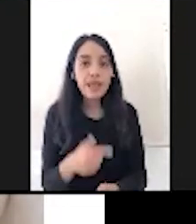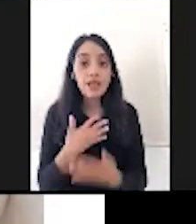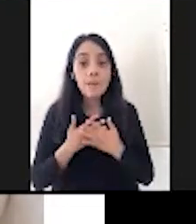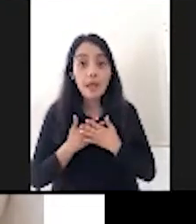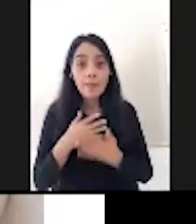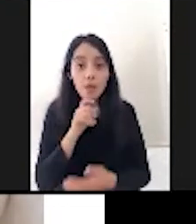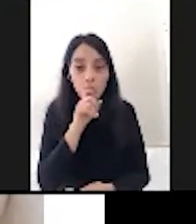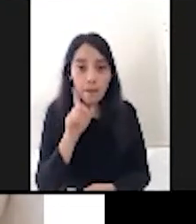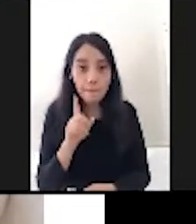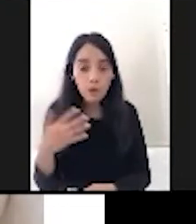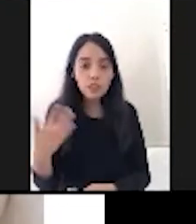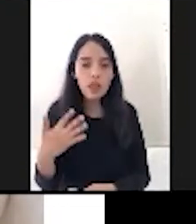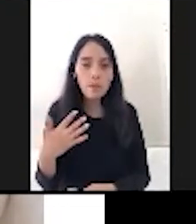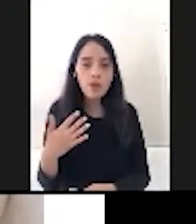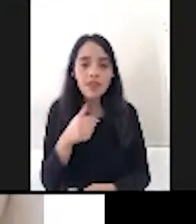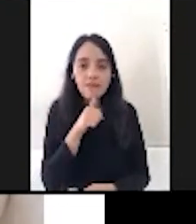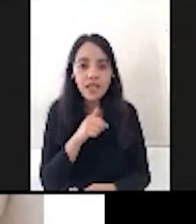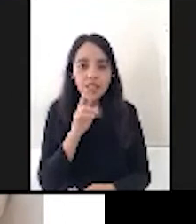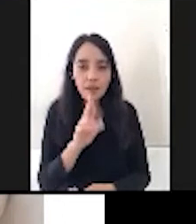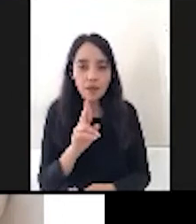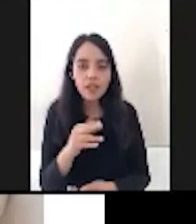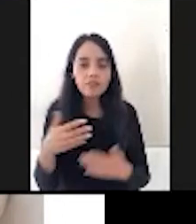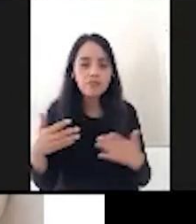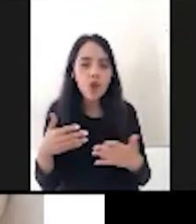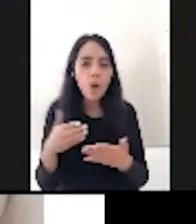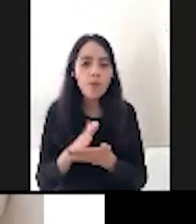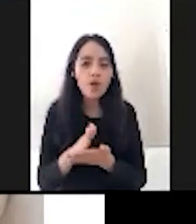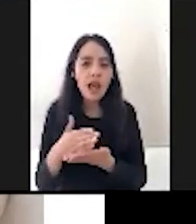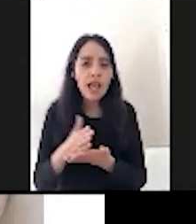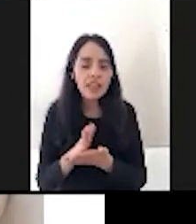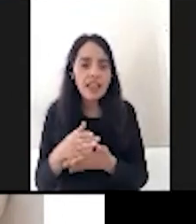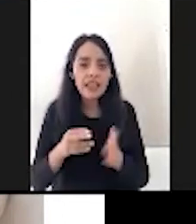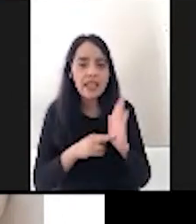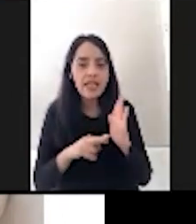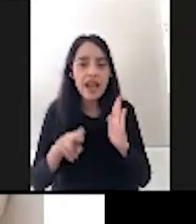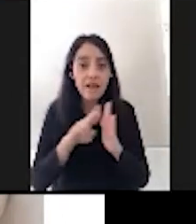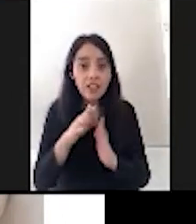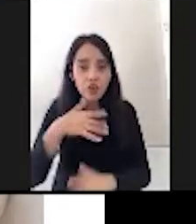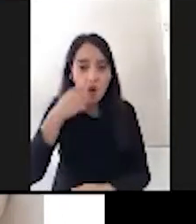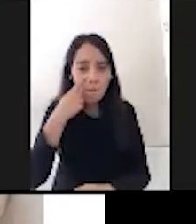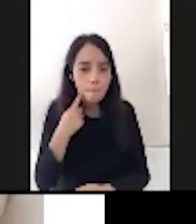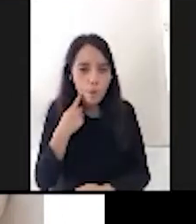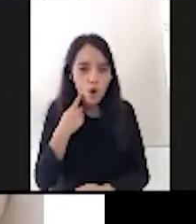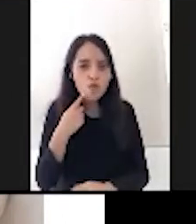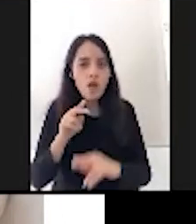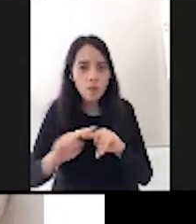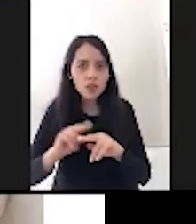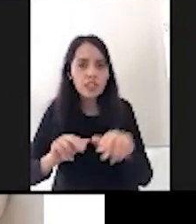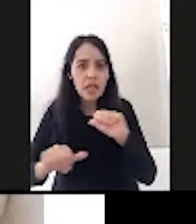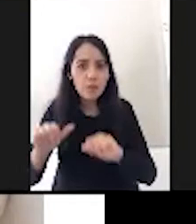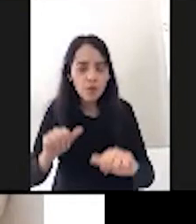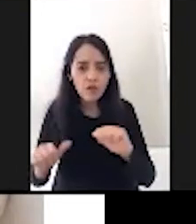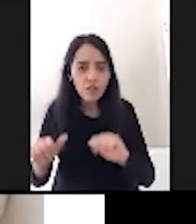importantes que queda por responder. ¿Cómo las estrategias de rehabilitación que probamos e implementamos en nuestros laboratorios o en las clínicas